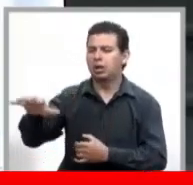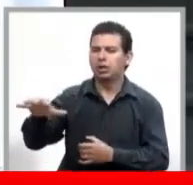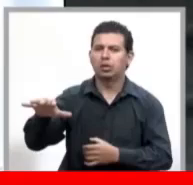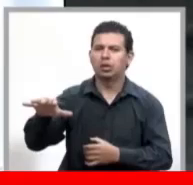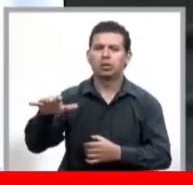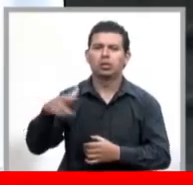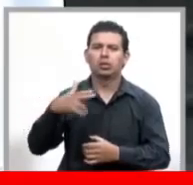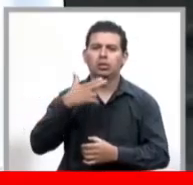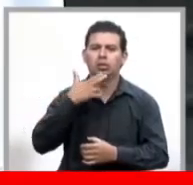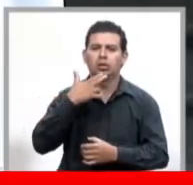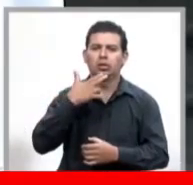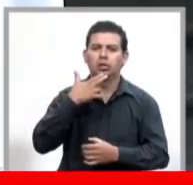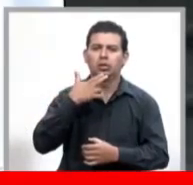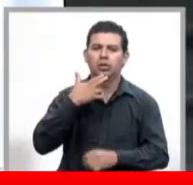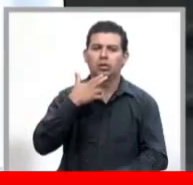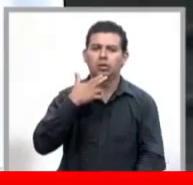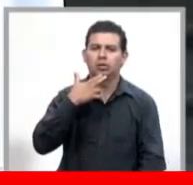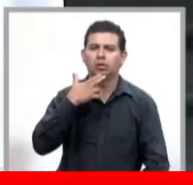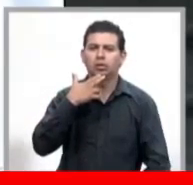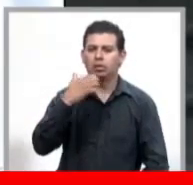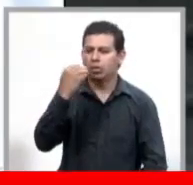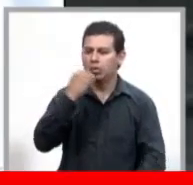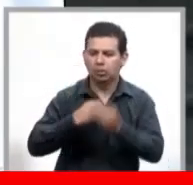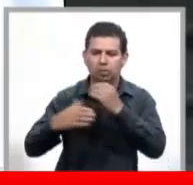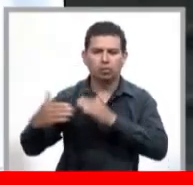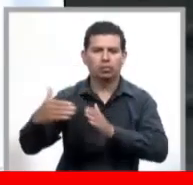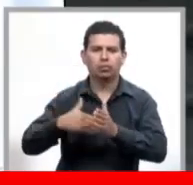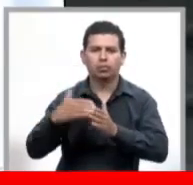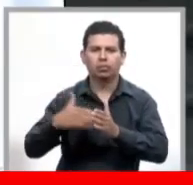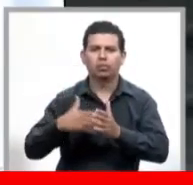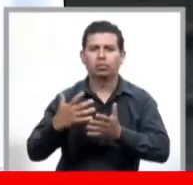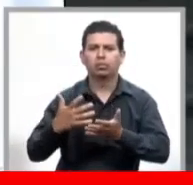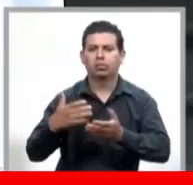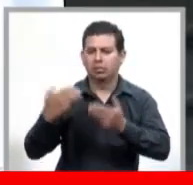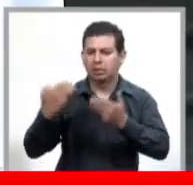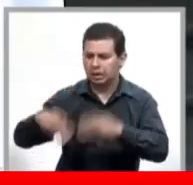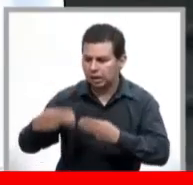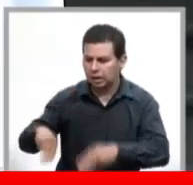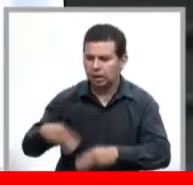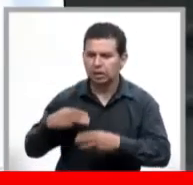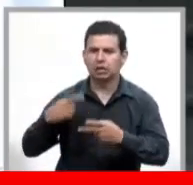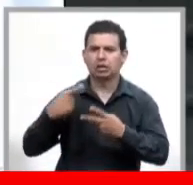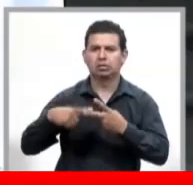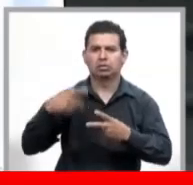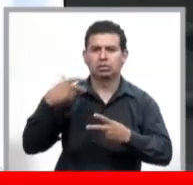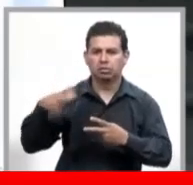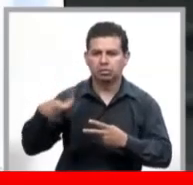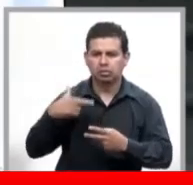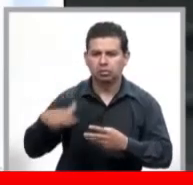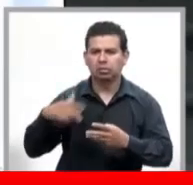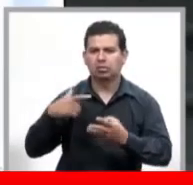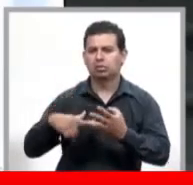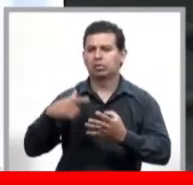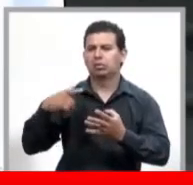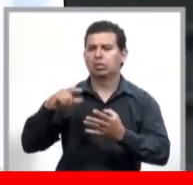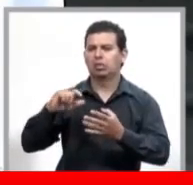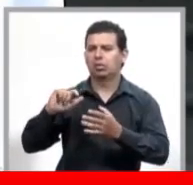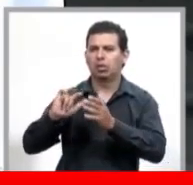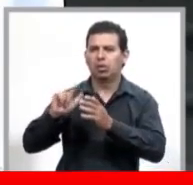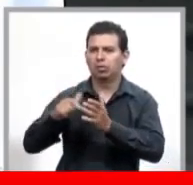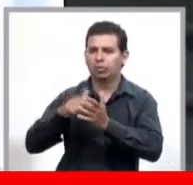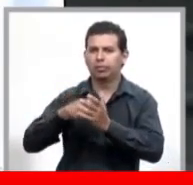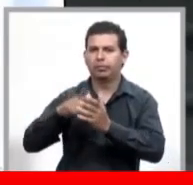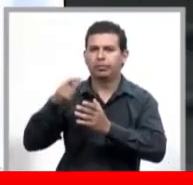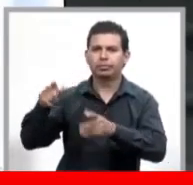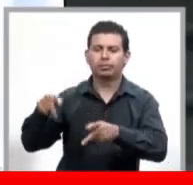de servicios de comida, es decir, en los mercados y restaurantes, con trabajo